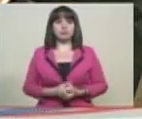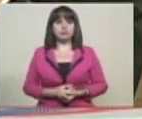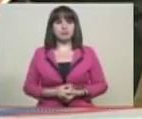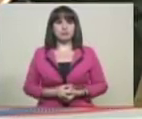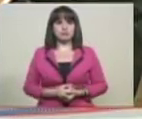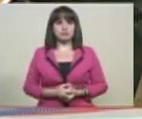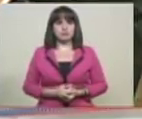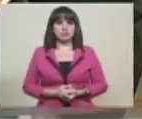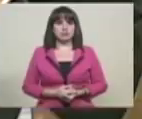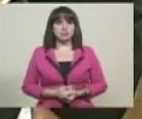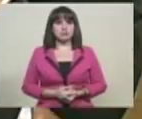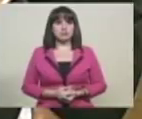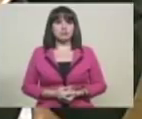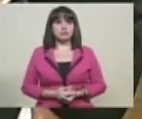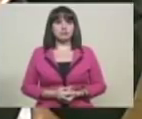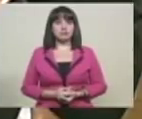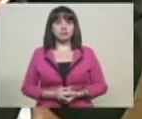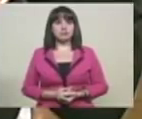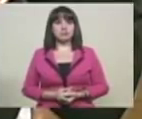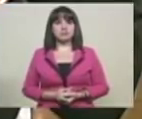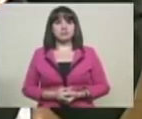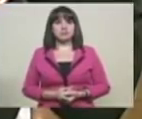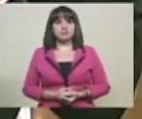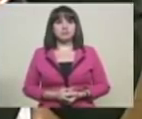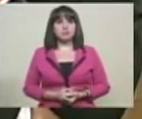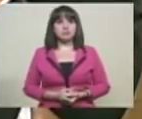que vamos a entrar en una etapa